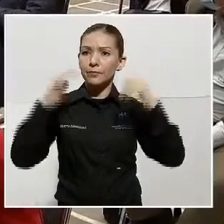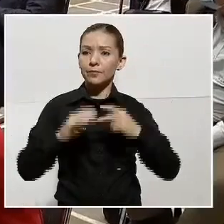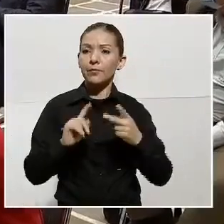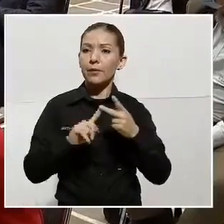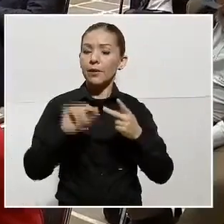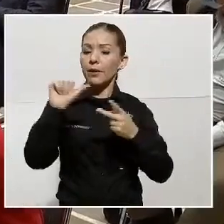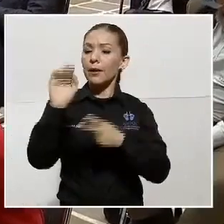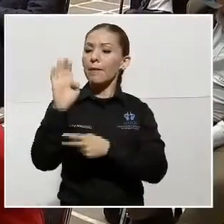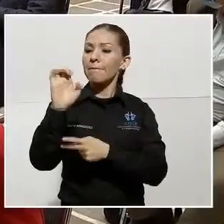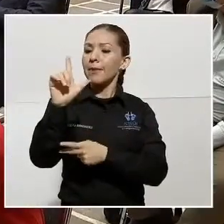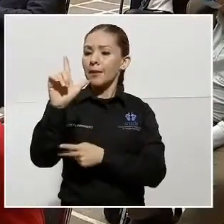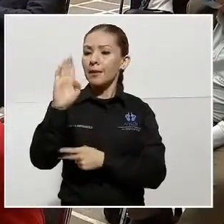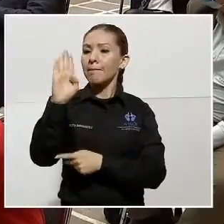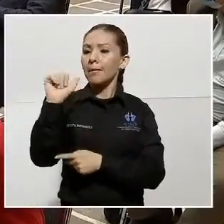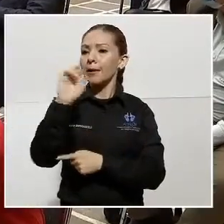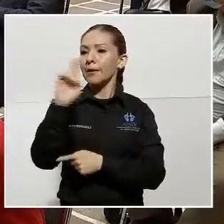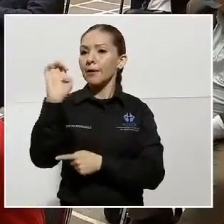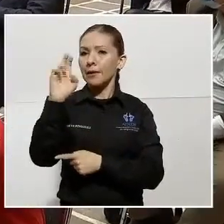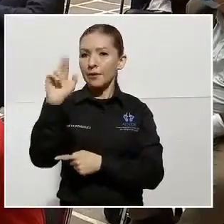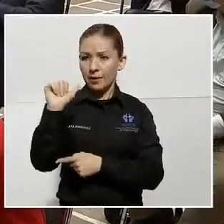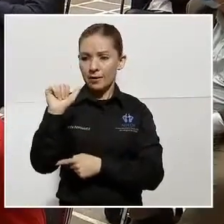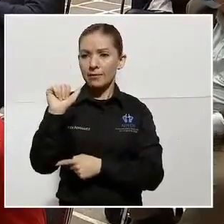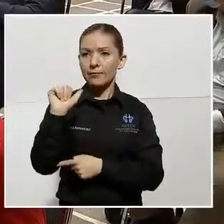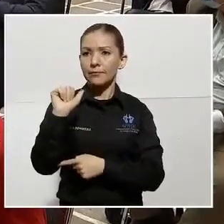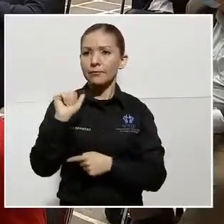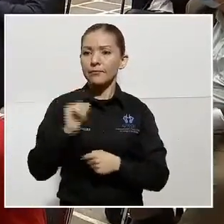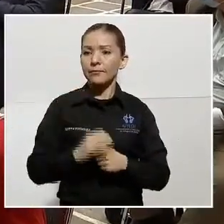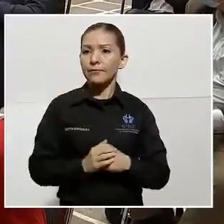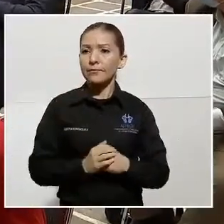Abel Barrera Hernández,